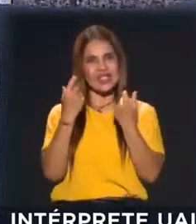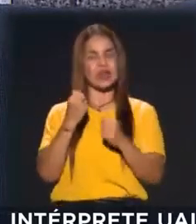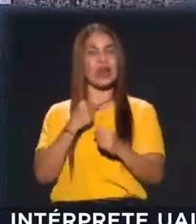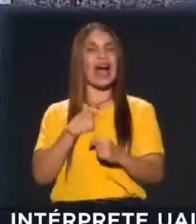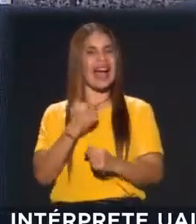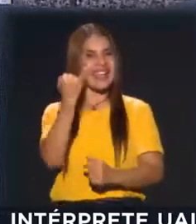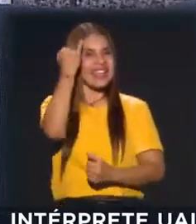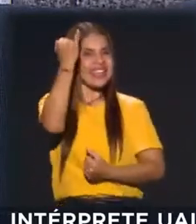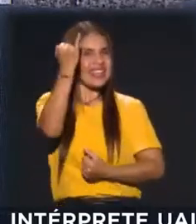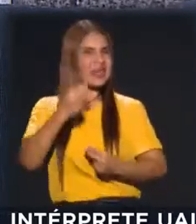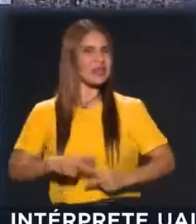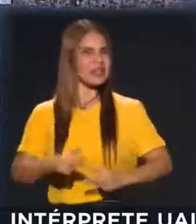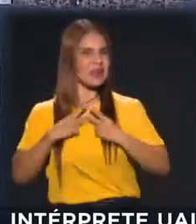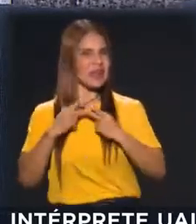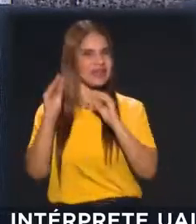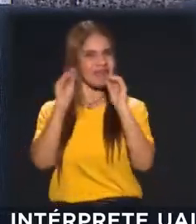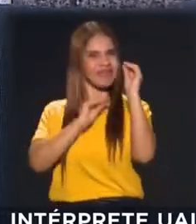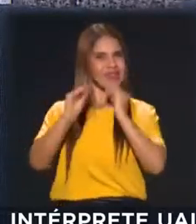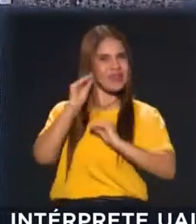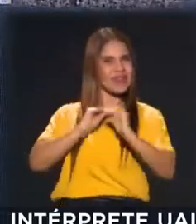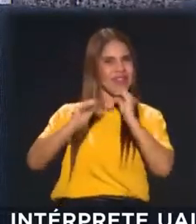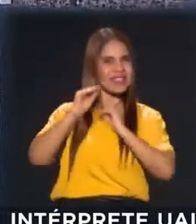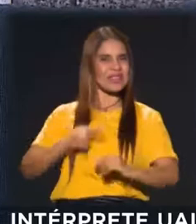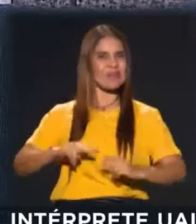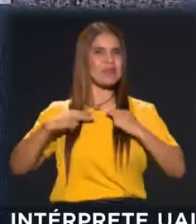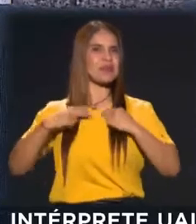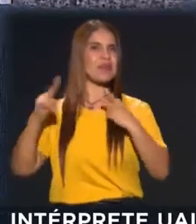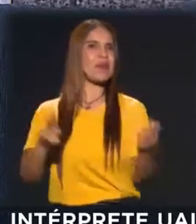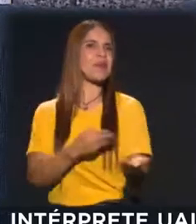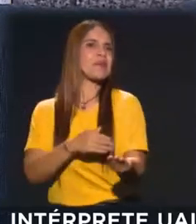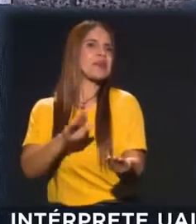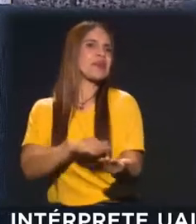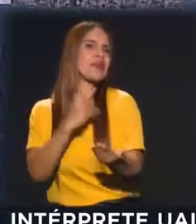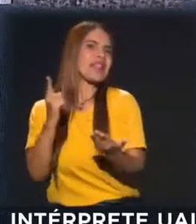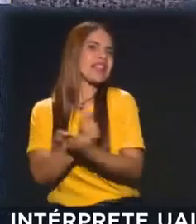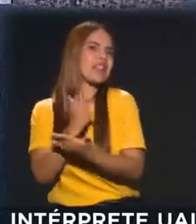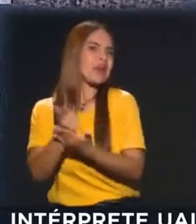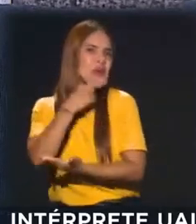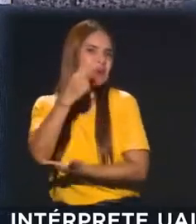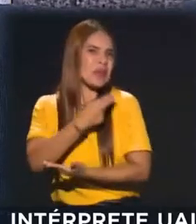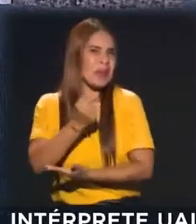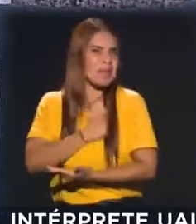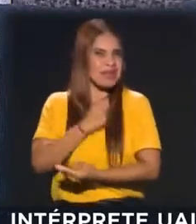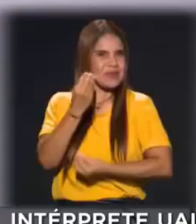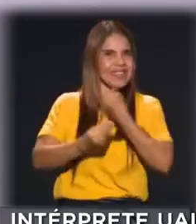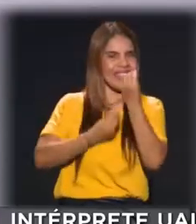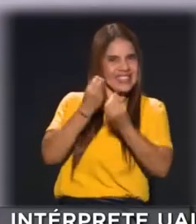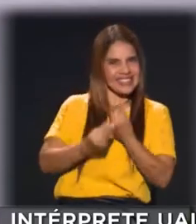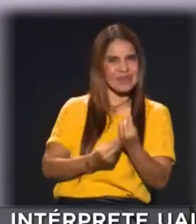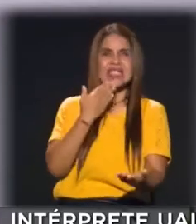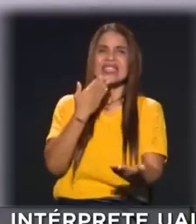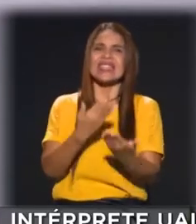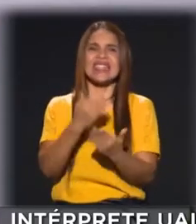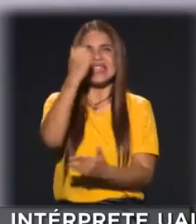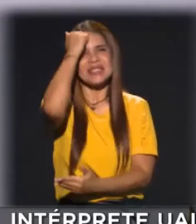autores de nuestra propia vida, autores de nuestra propia música y autores de nuestros propios libros. libros, cuentos, historias. Así es, profe,